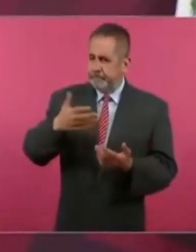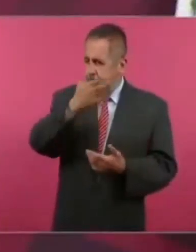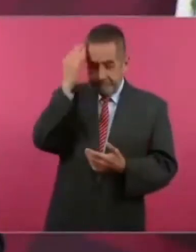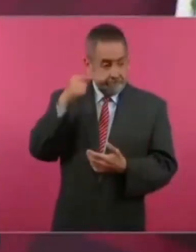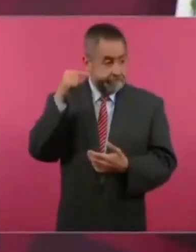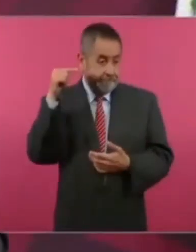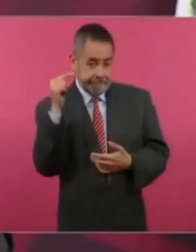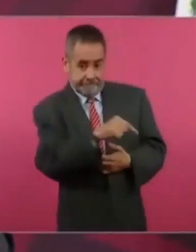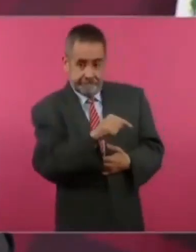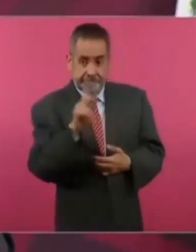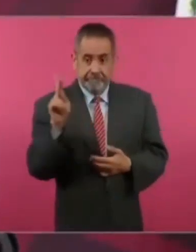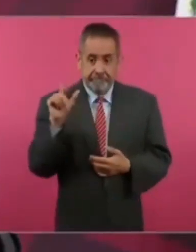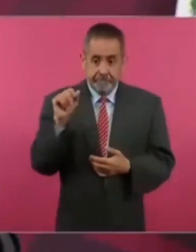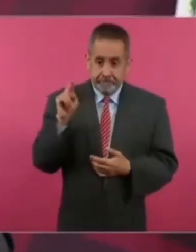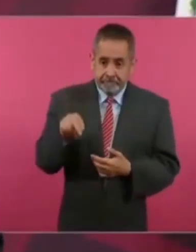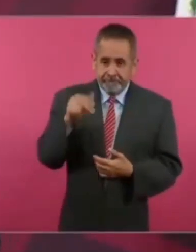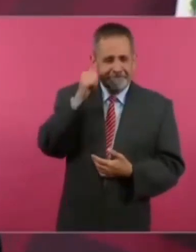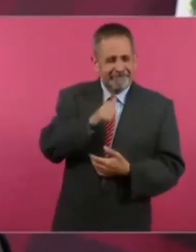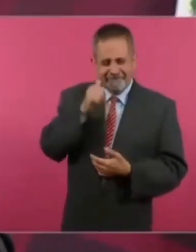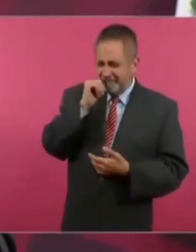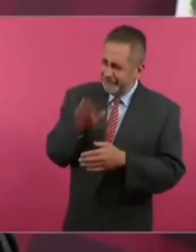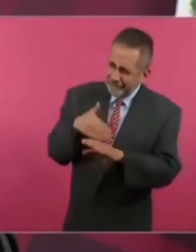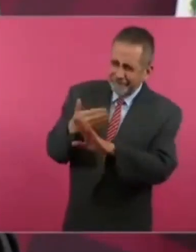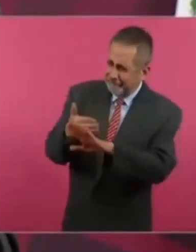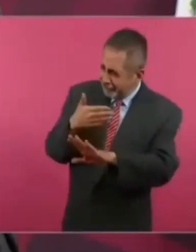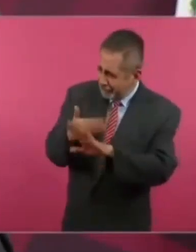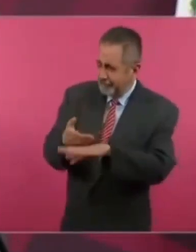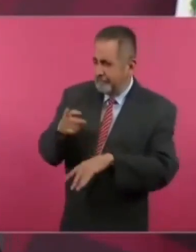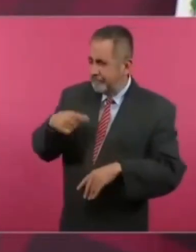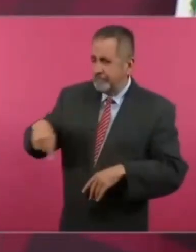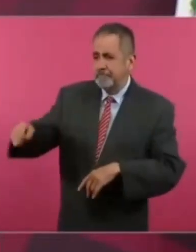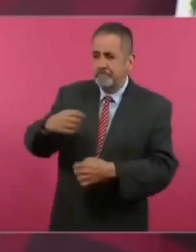que el PAN siempre se ha opuesto a la educación pública